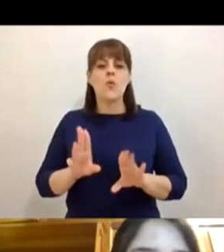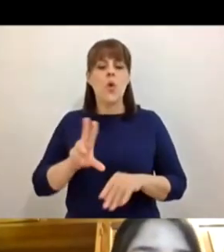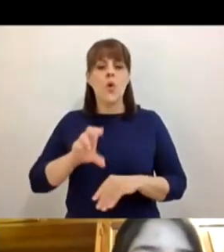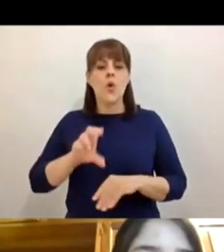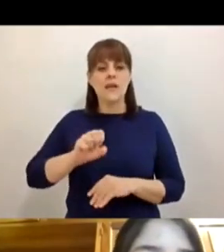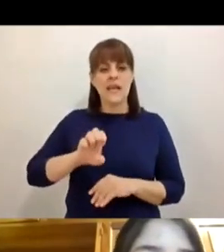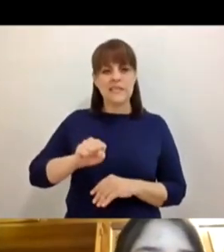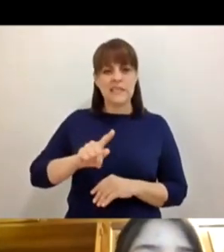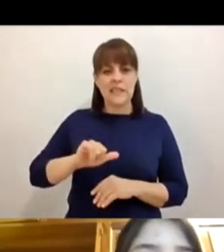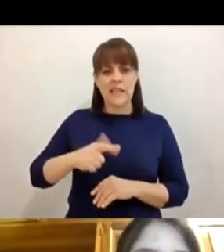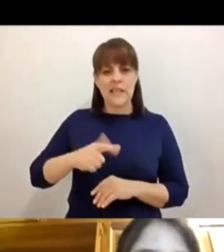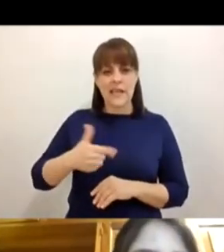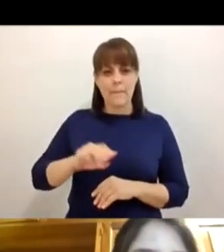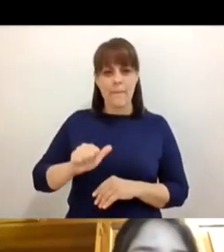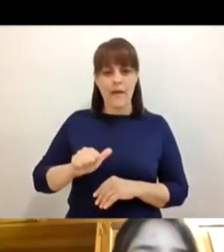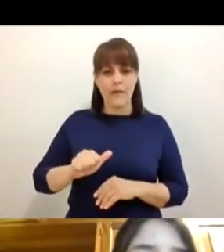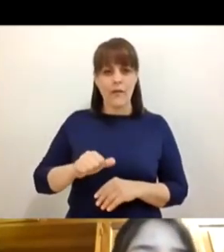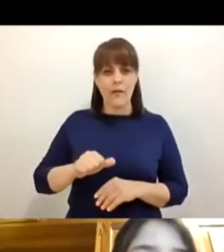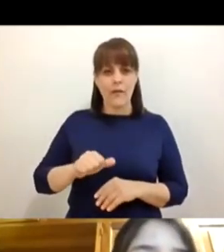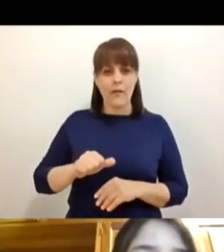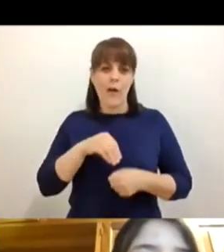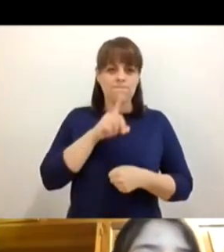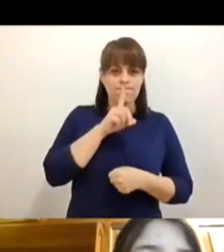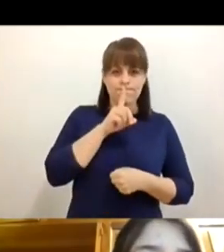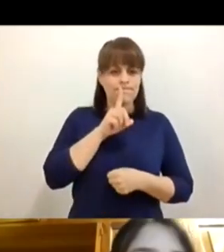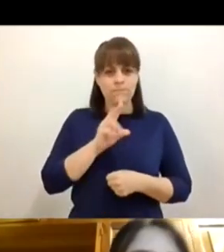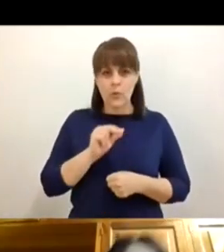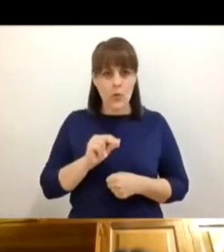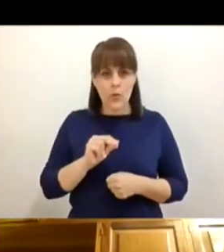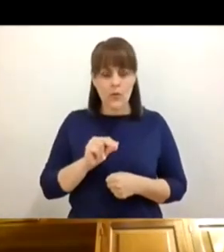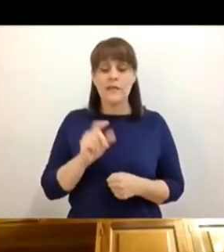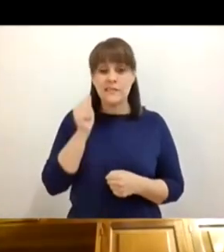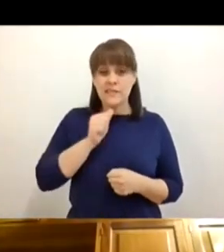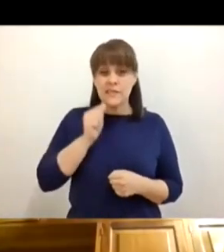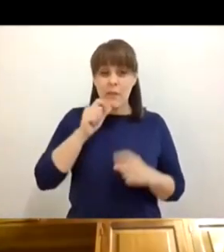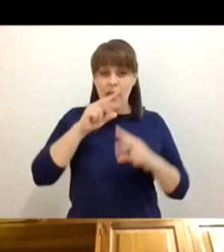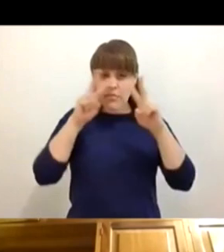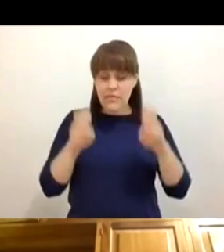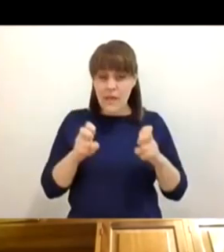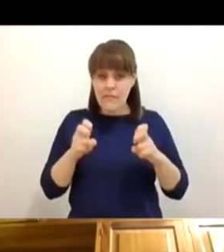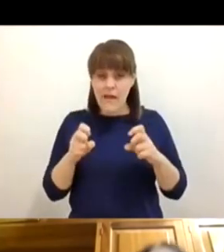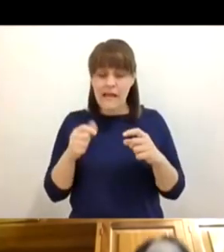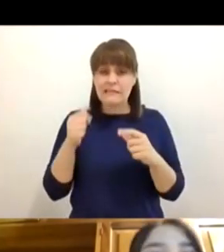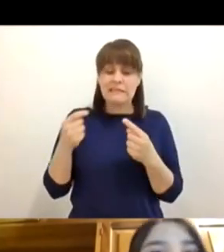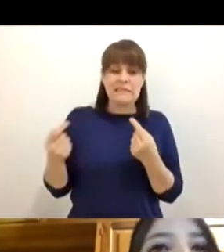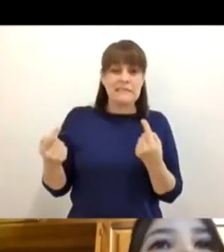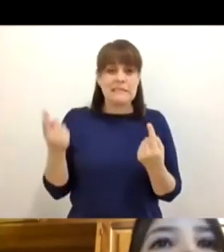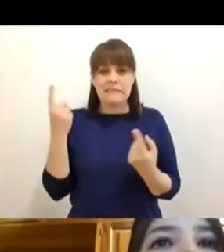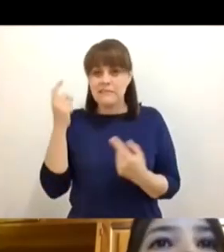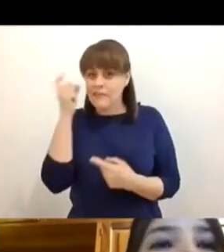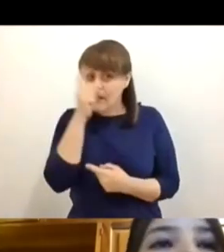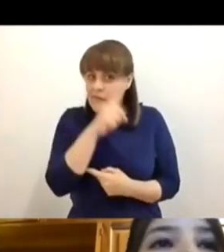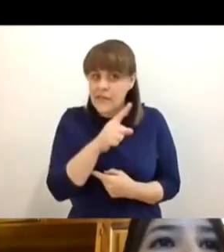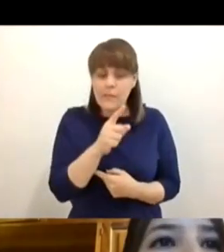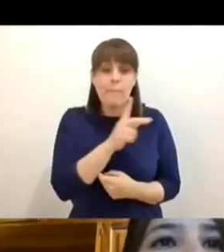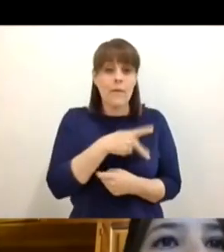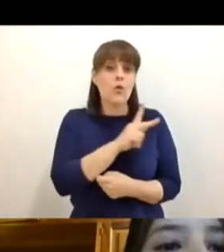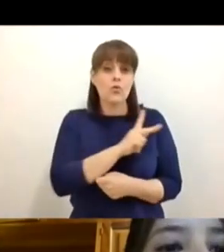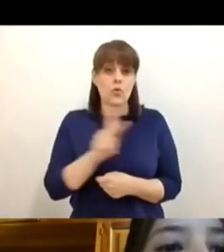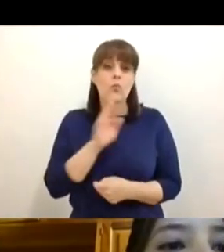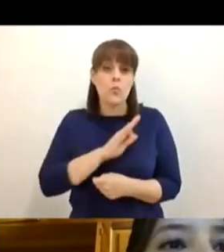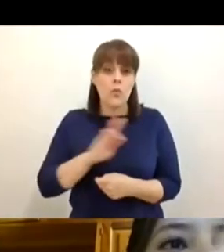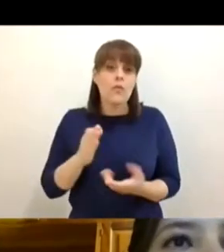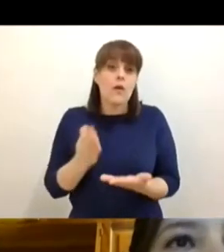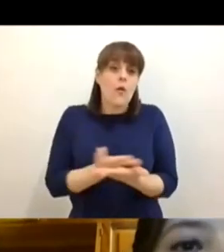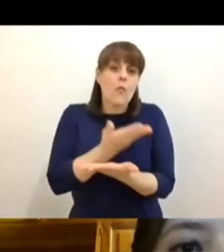Dialogar sobre el tema siempre es conflictivo, pero la verdad es que todos tenemos algo que aportar, algo que opinar y no nos queremos quedar en